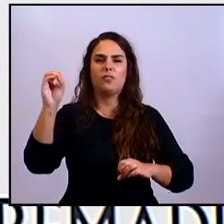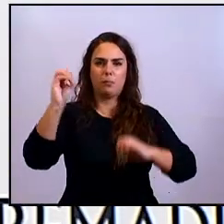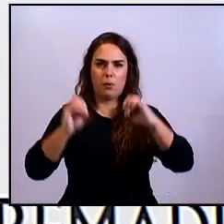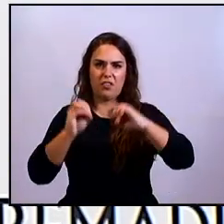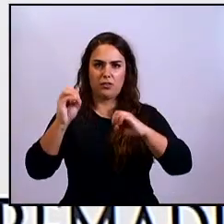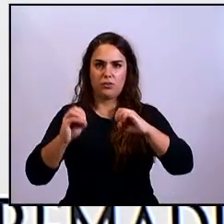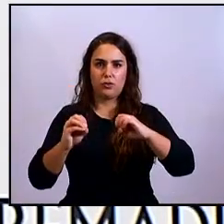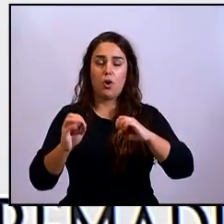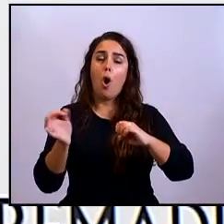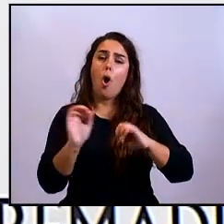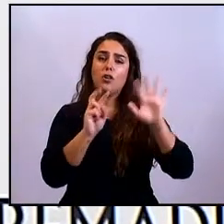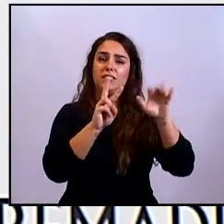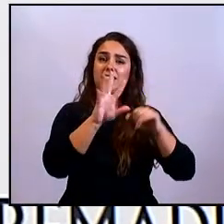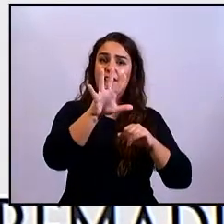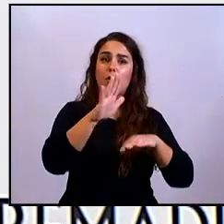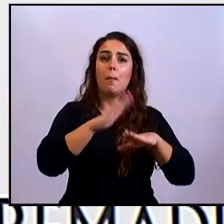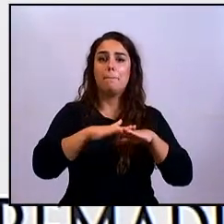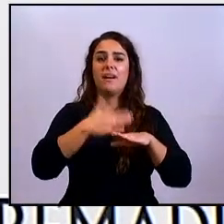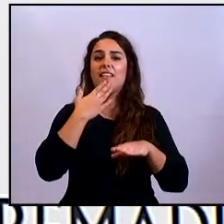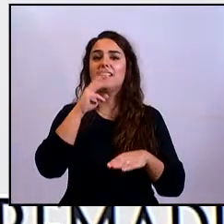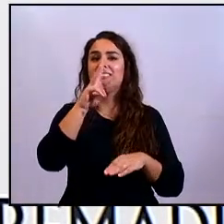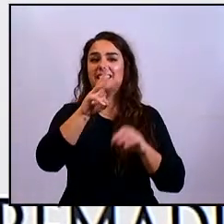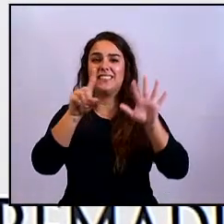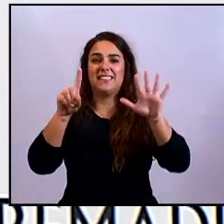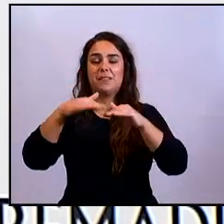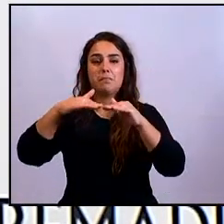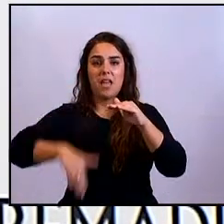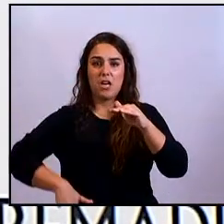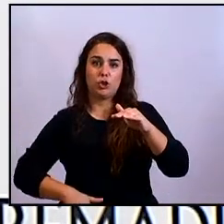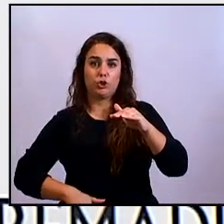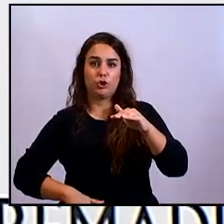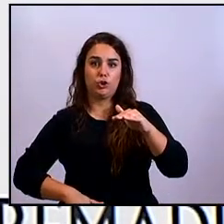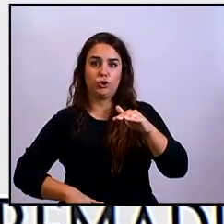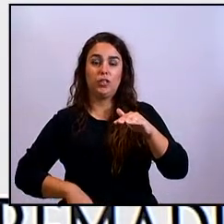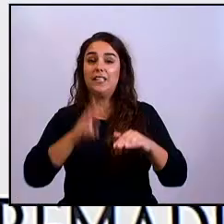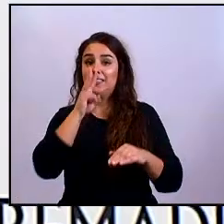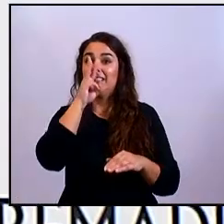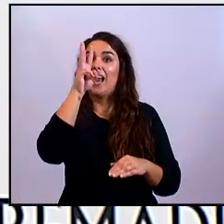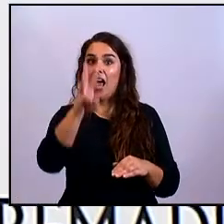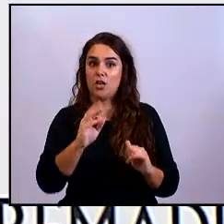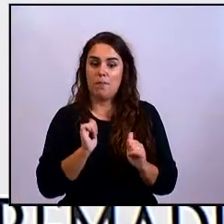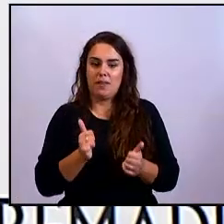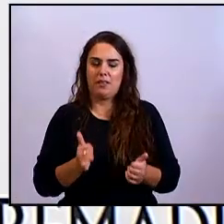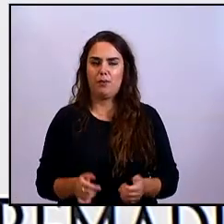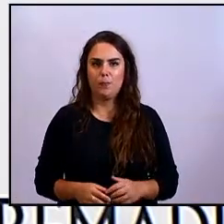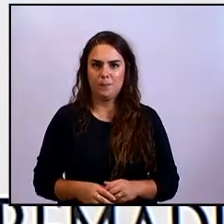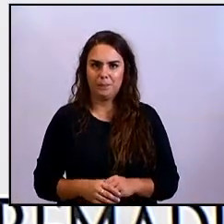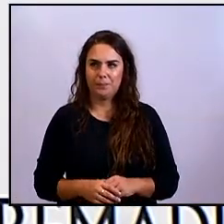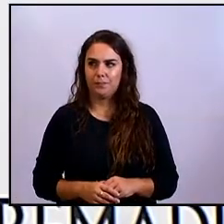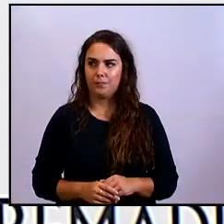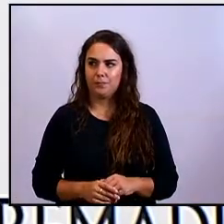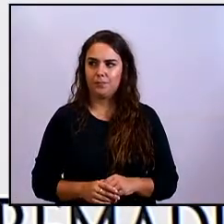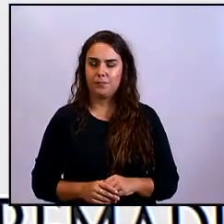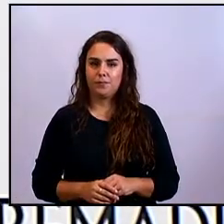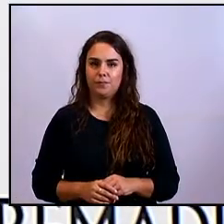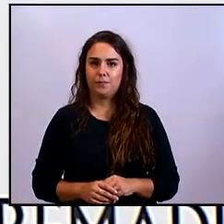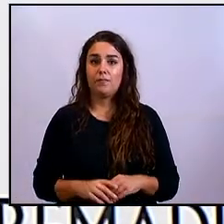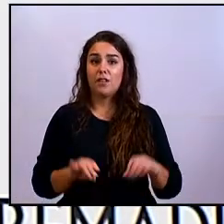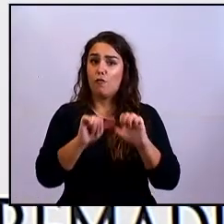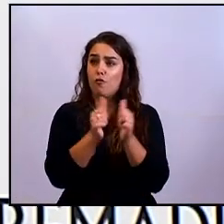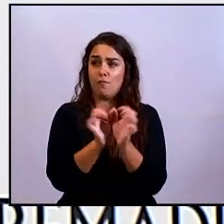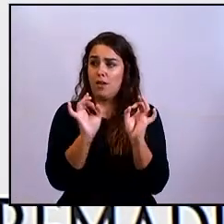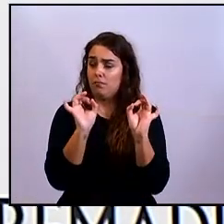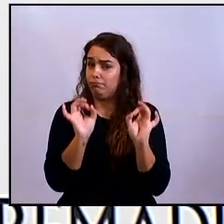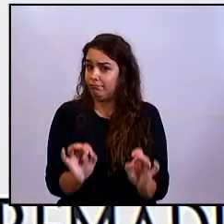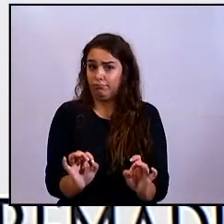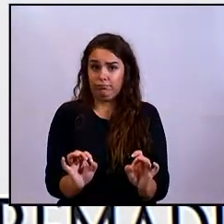de un 75% para menores de 36 años los primeros 3 años. De igual modo, vamos a